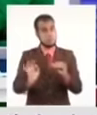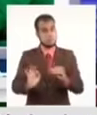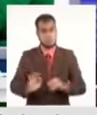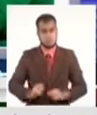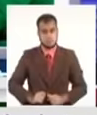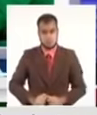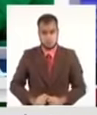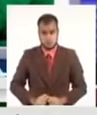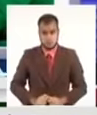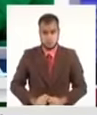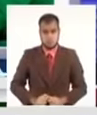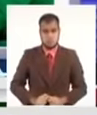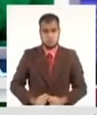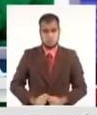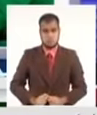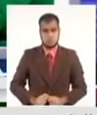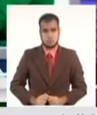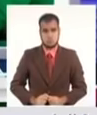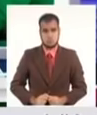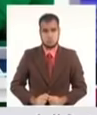domicilio. En el acumulado es el